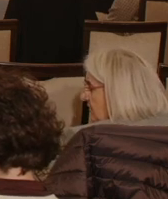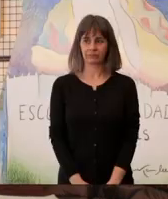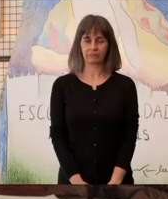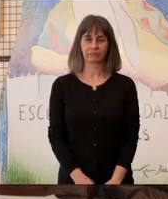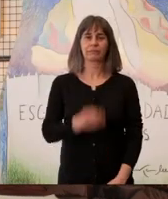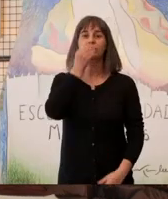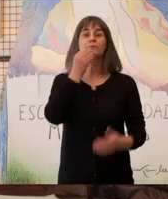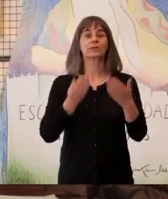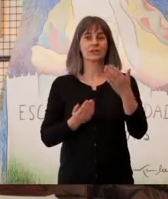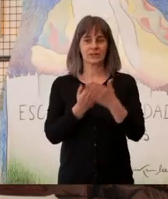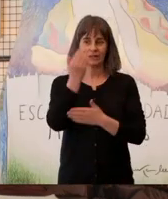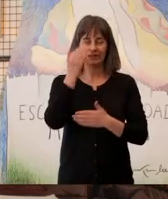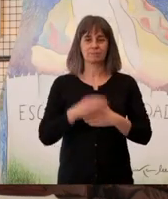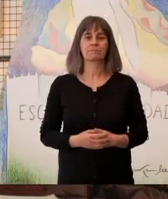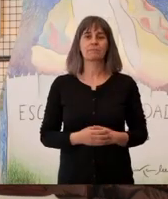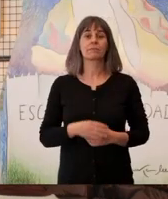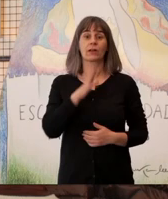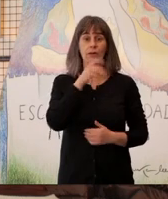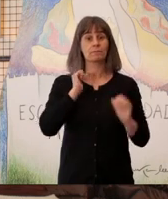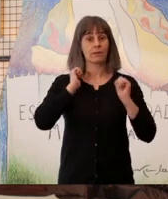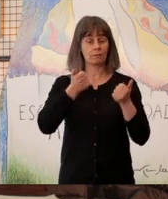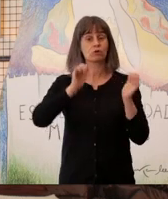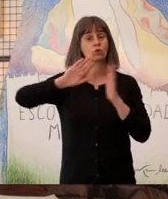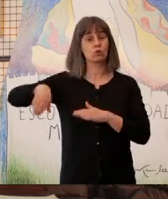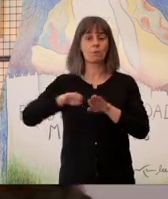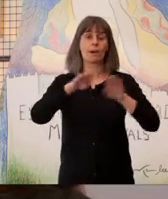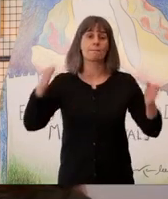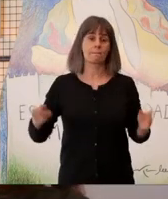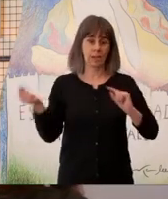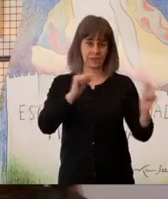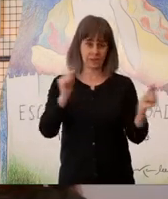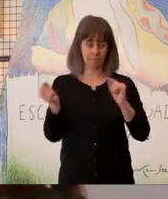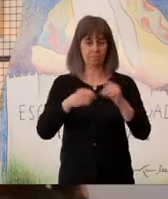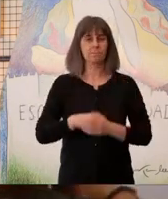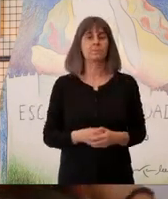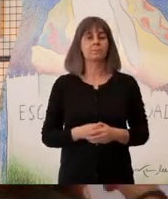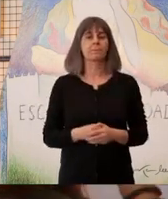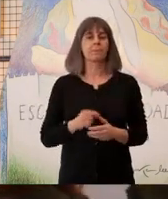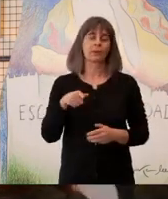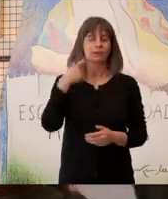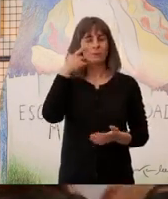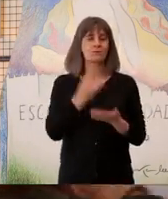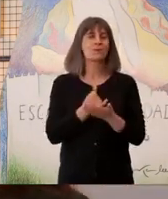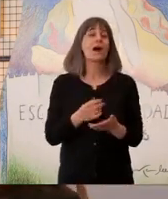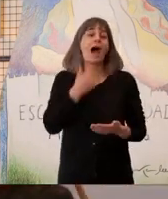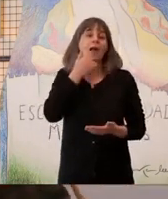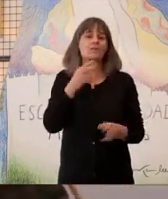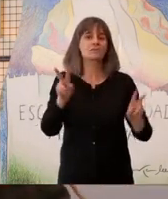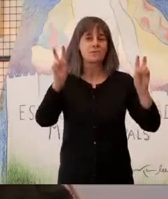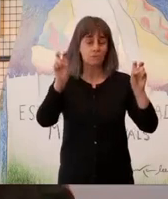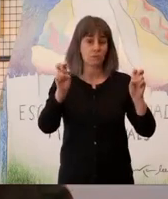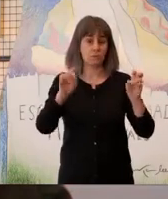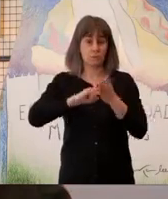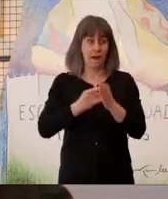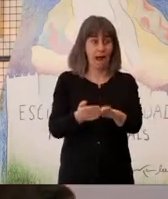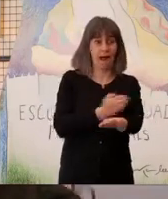Buenos días vamos a empezar con la última mesa que va a ser un experimento nuevo que no estaban planificado